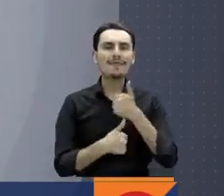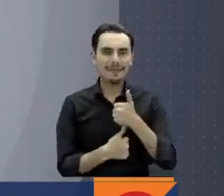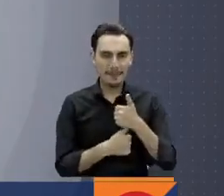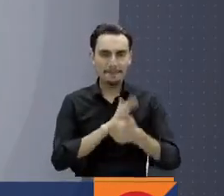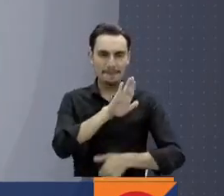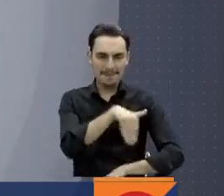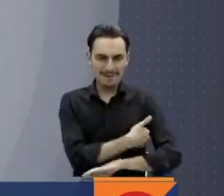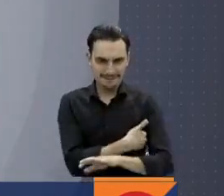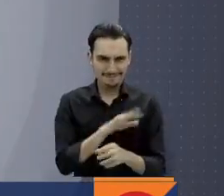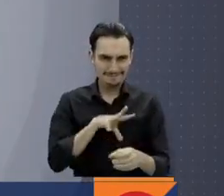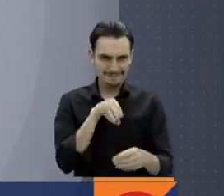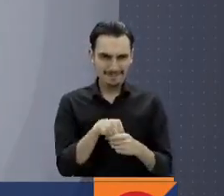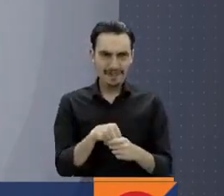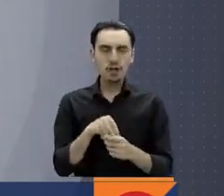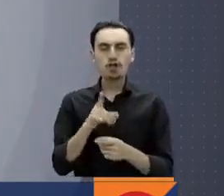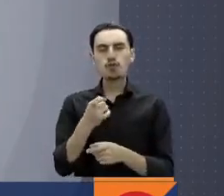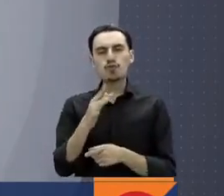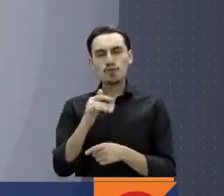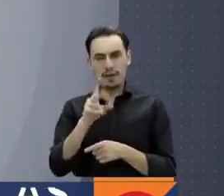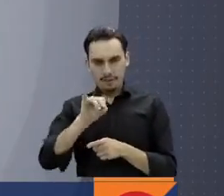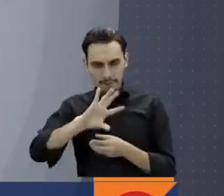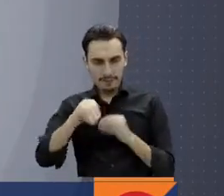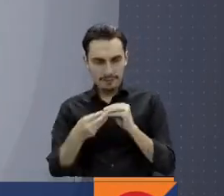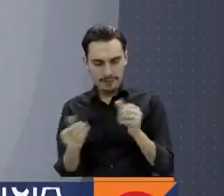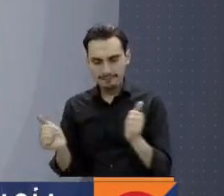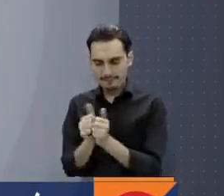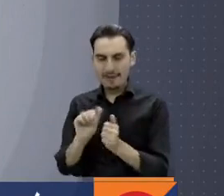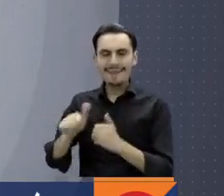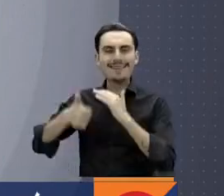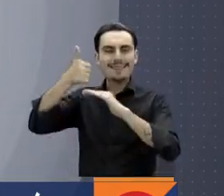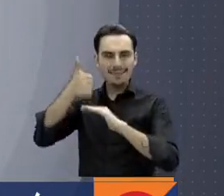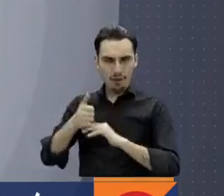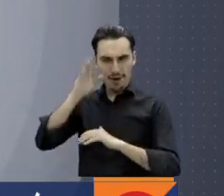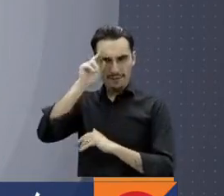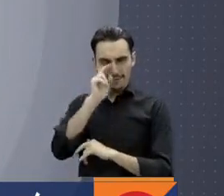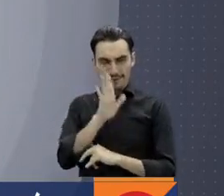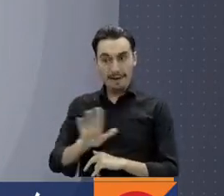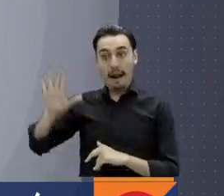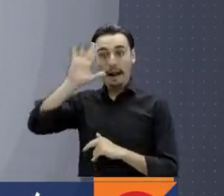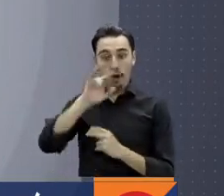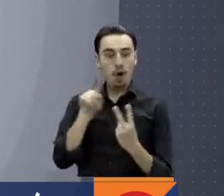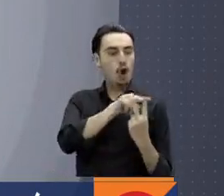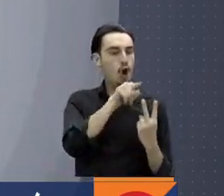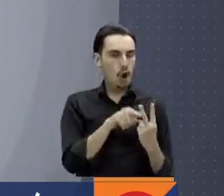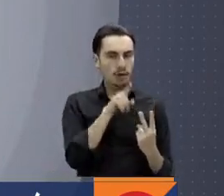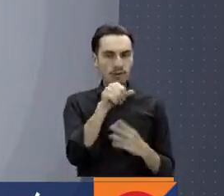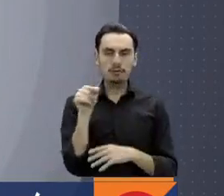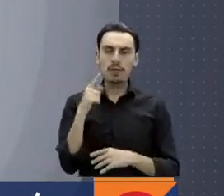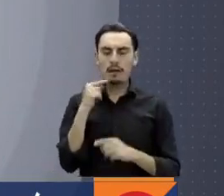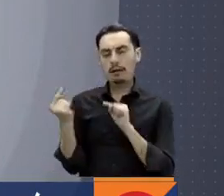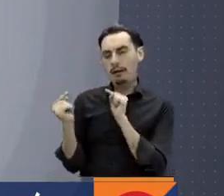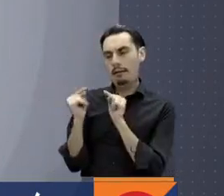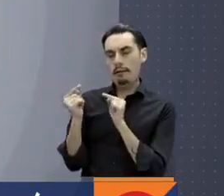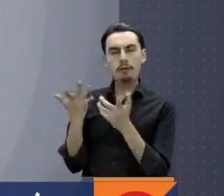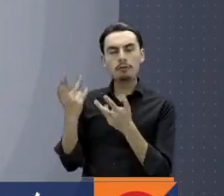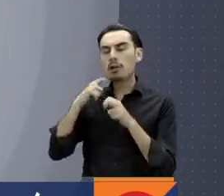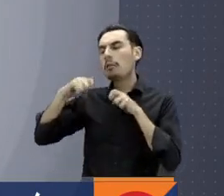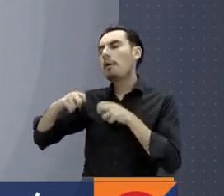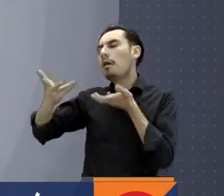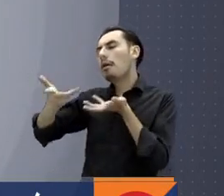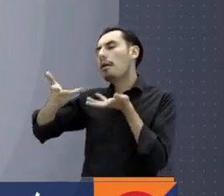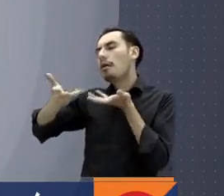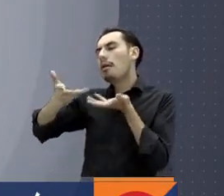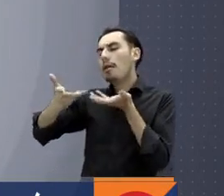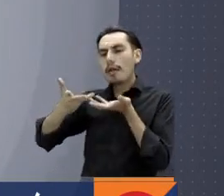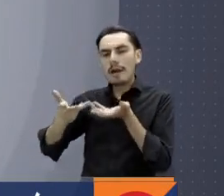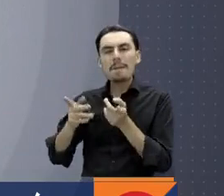Interior, Gustavo García, en compañía del director de la Policía Nacional, pues estaban en dos diálogos con estos dos manifestantes, los voceros,